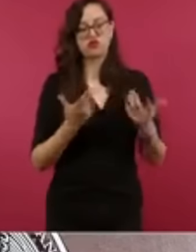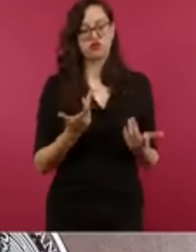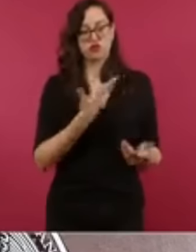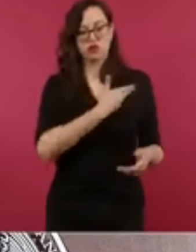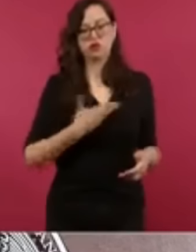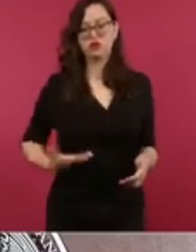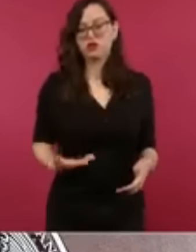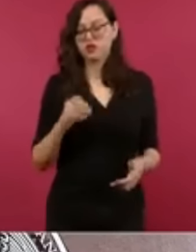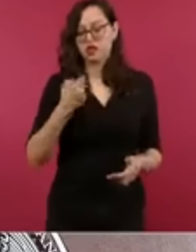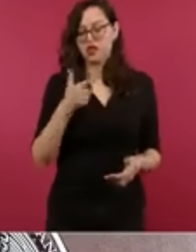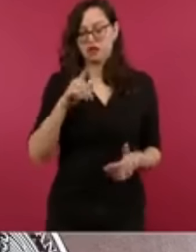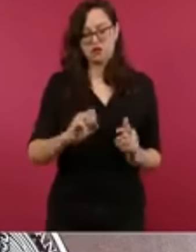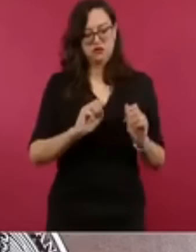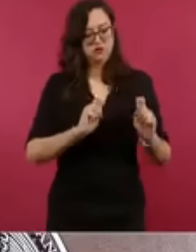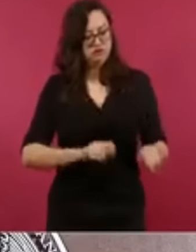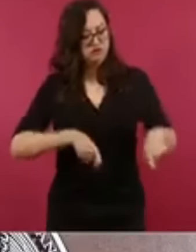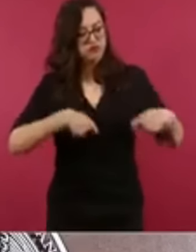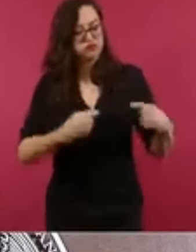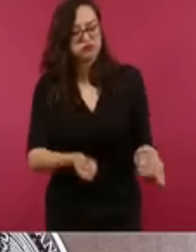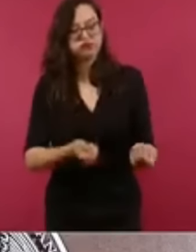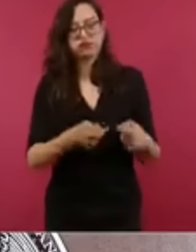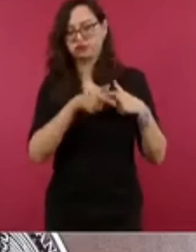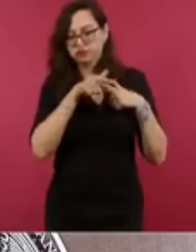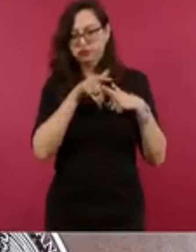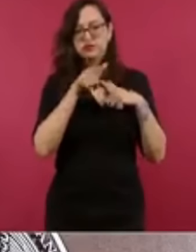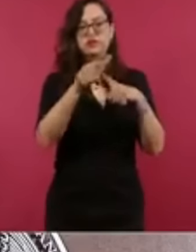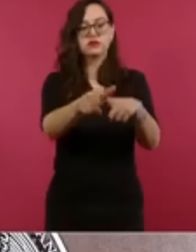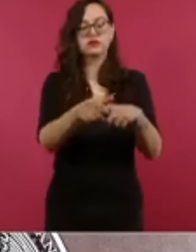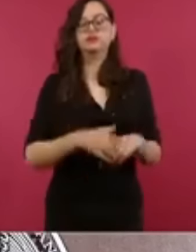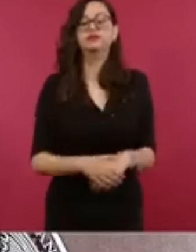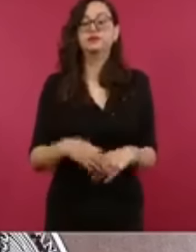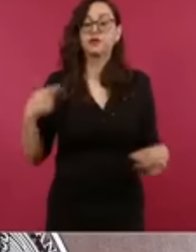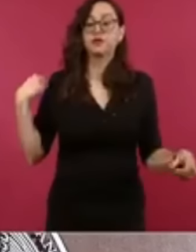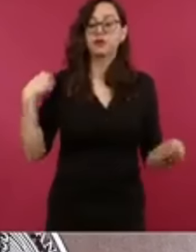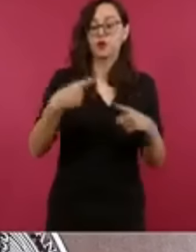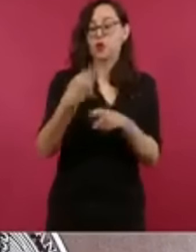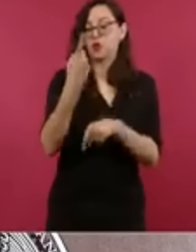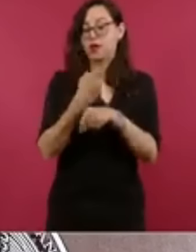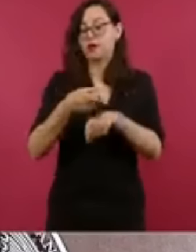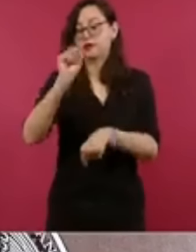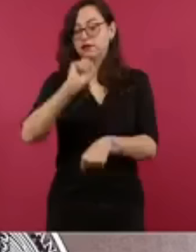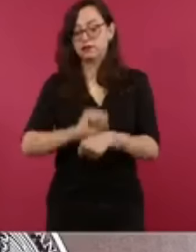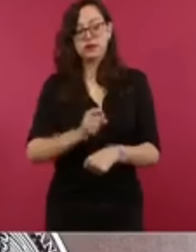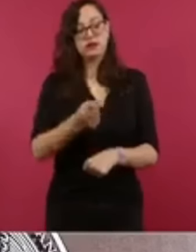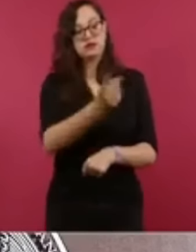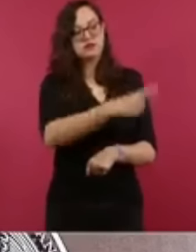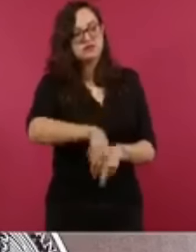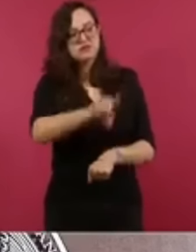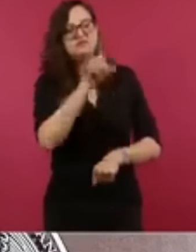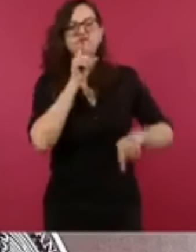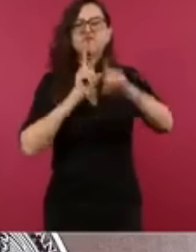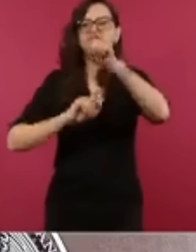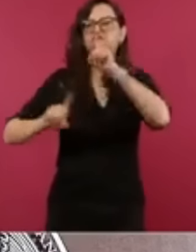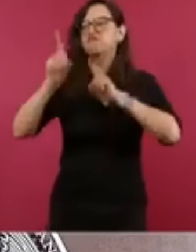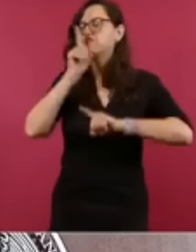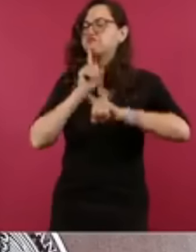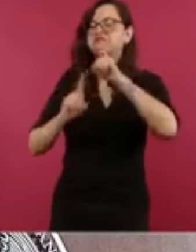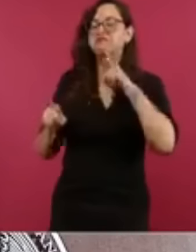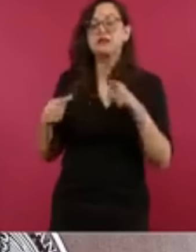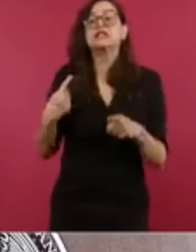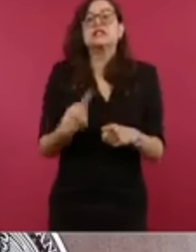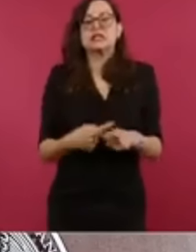Manuel López Obrador. Esta es la sección ¿Quiénes quieren las mentiras de la semana? Y vamos a iniciar porque es verdad lo que dice el presidente hace